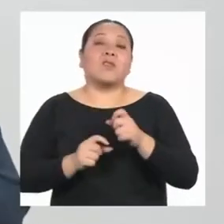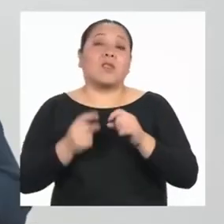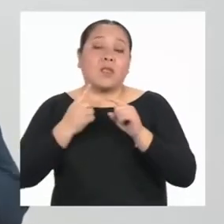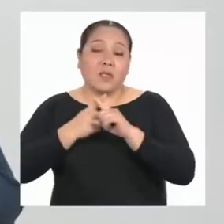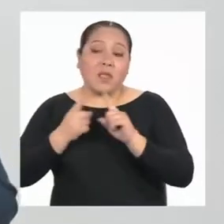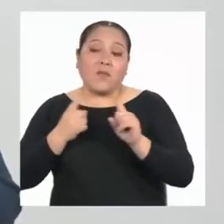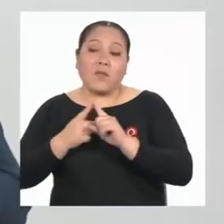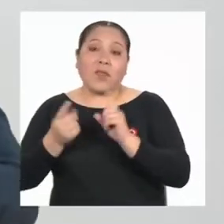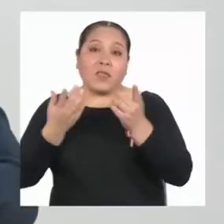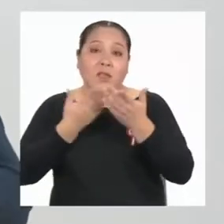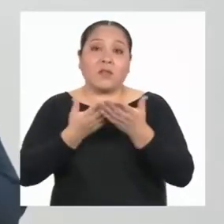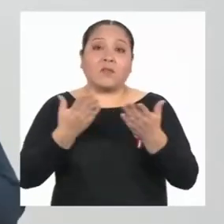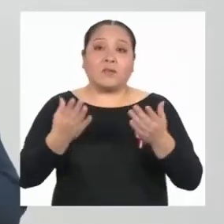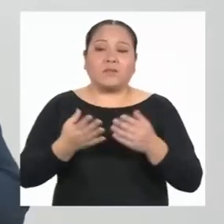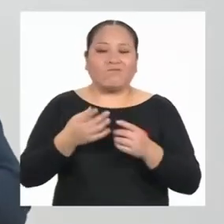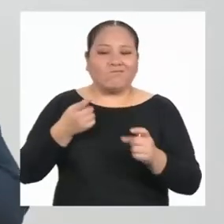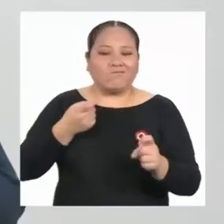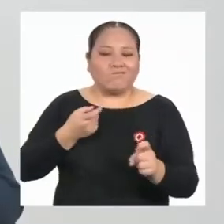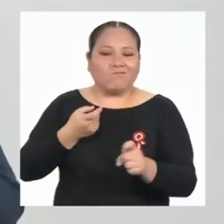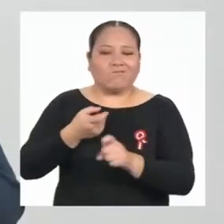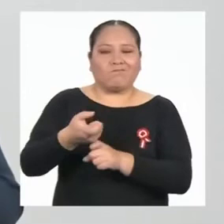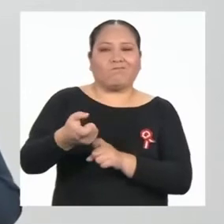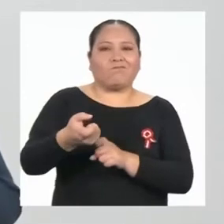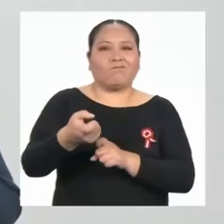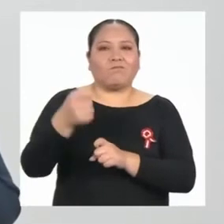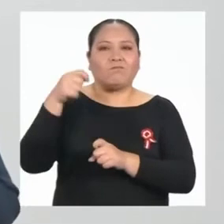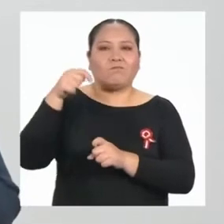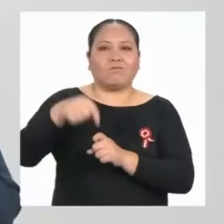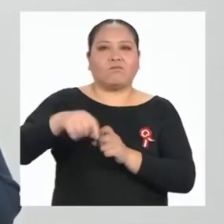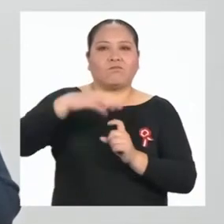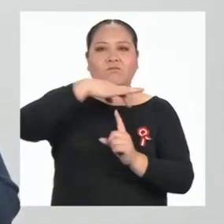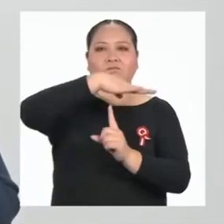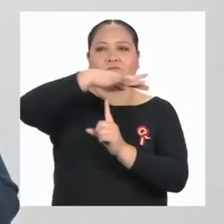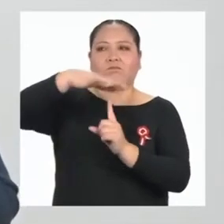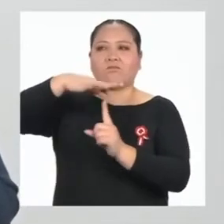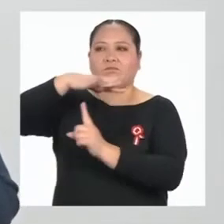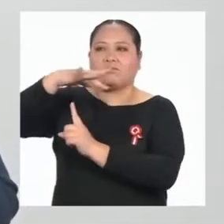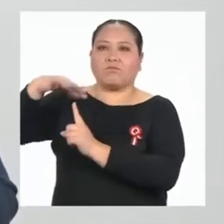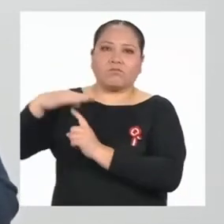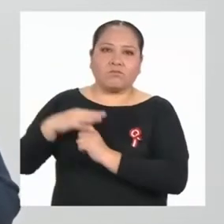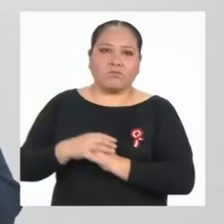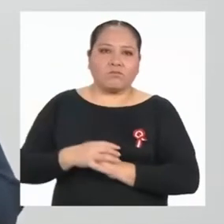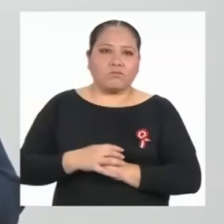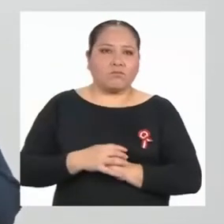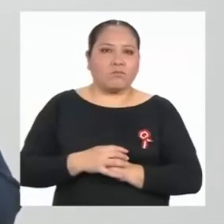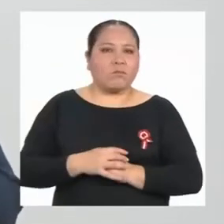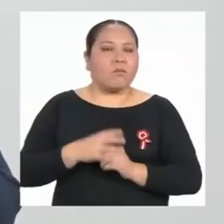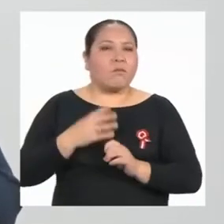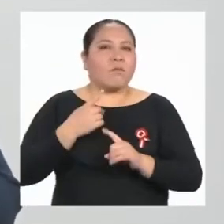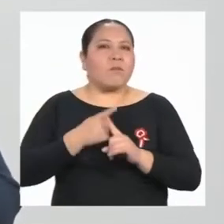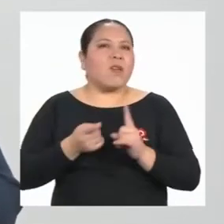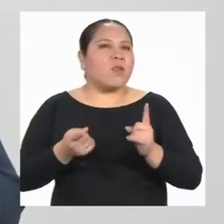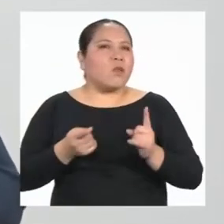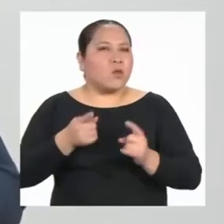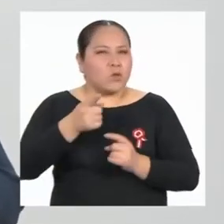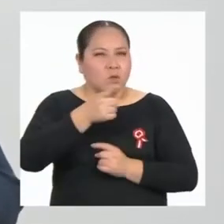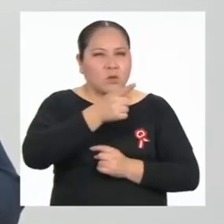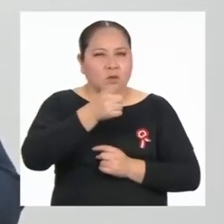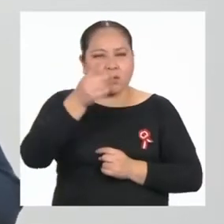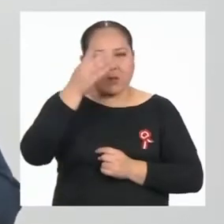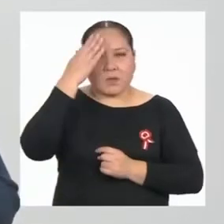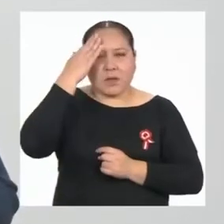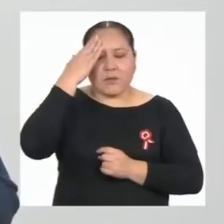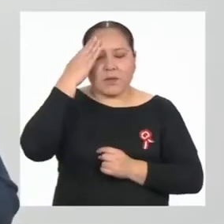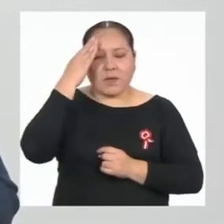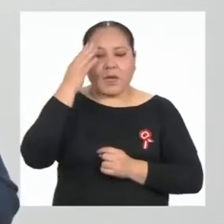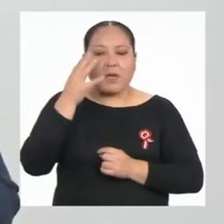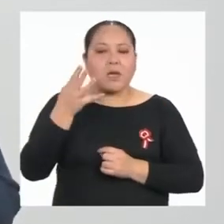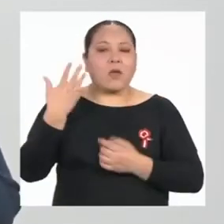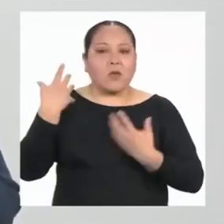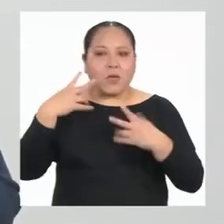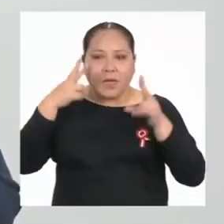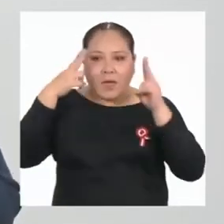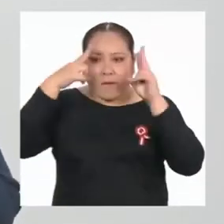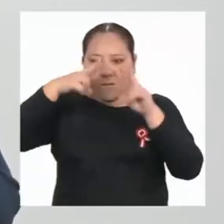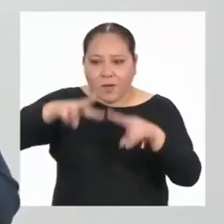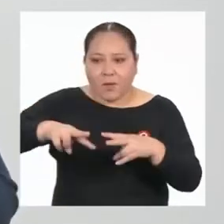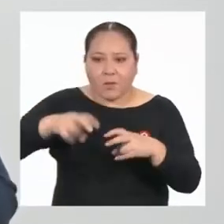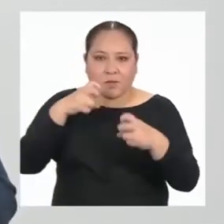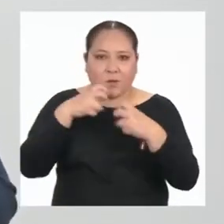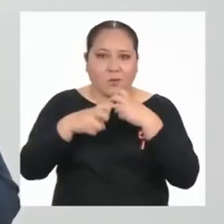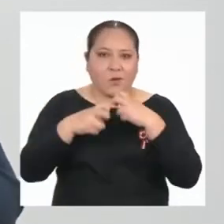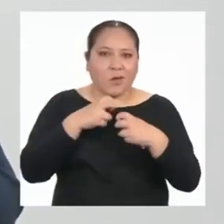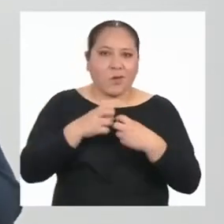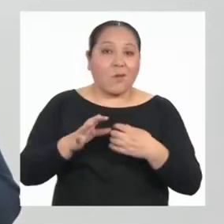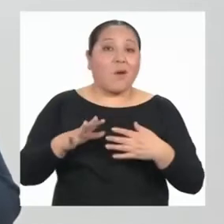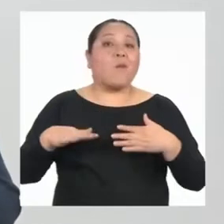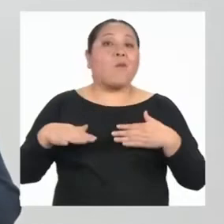actividades estamos teniendo un impacto negativo en el ambiente. Pero, ¿qué saben qué es lo bueno de reconocer un problema? Que